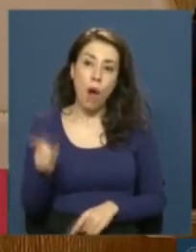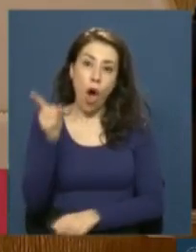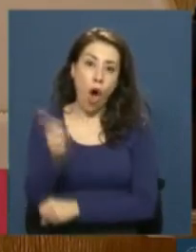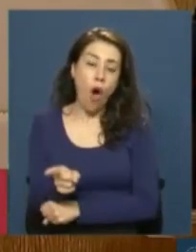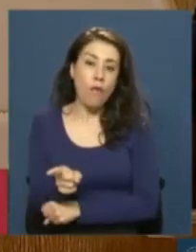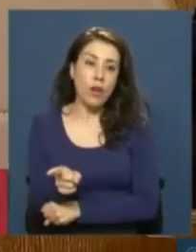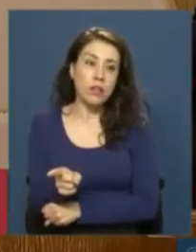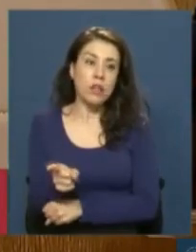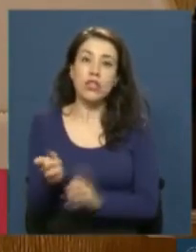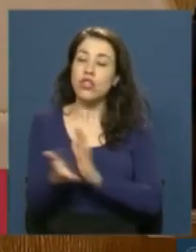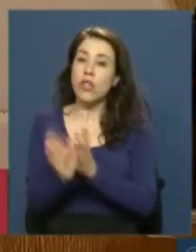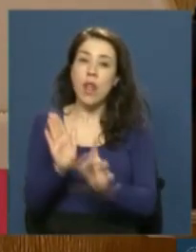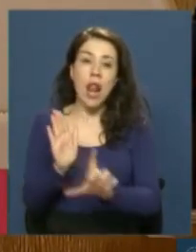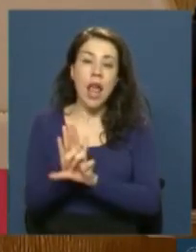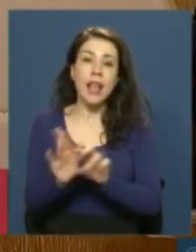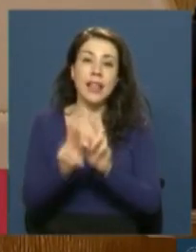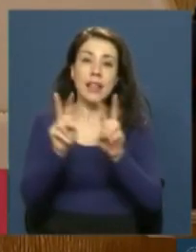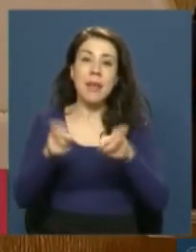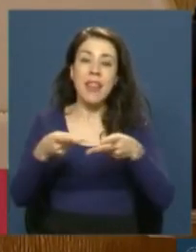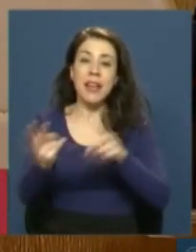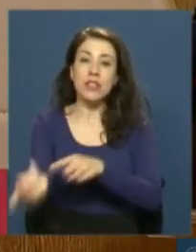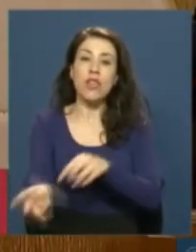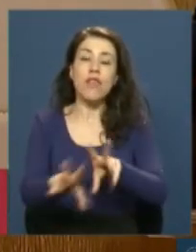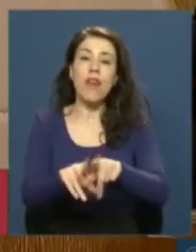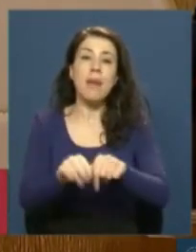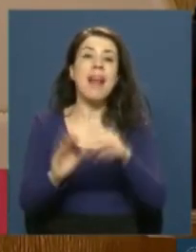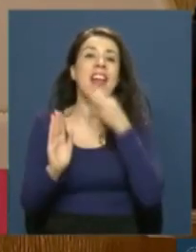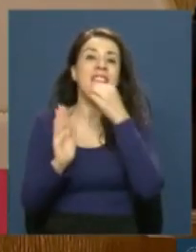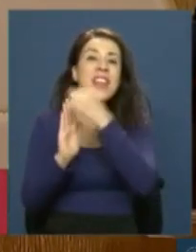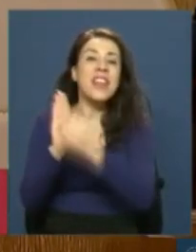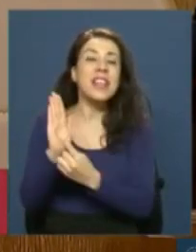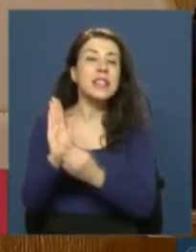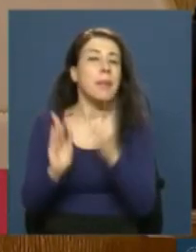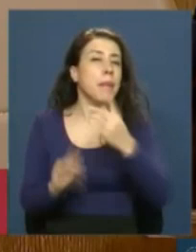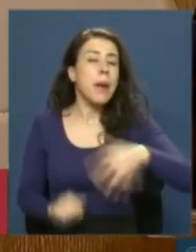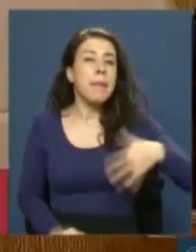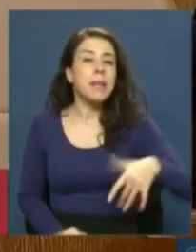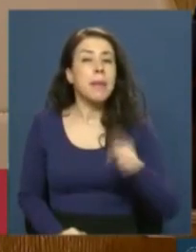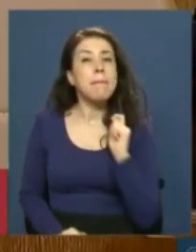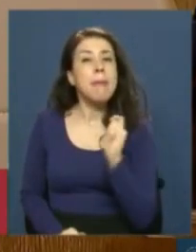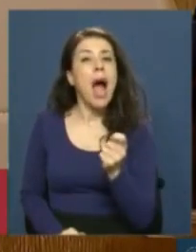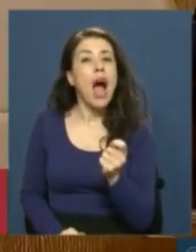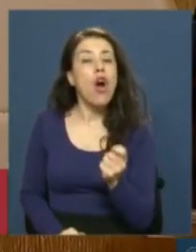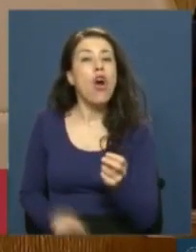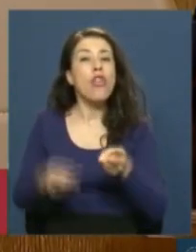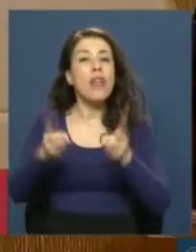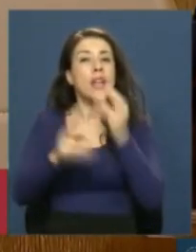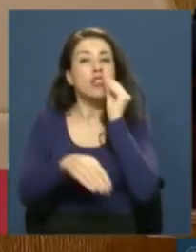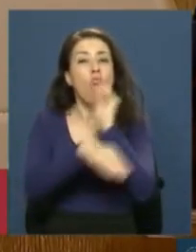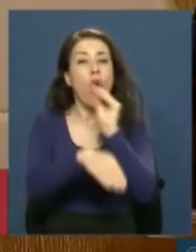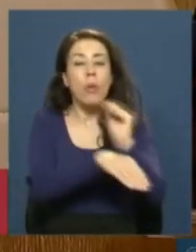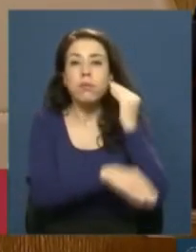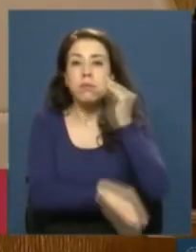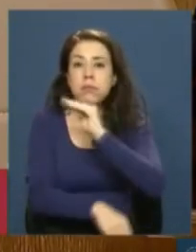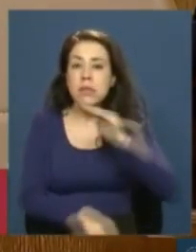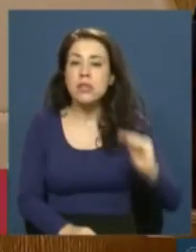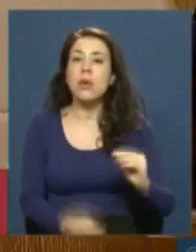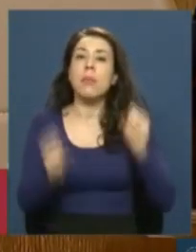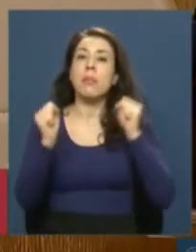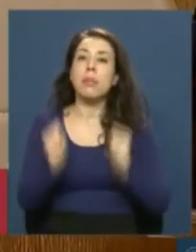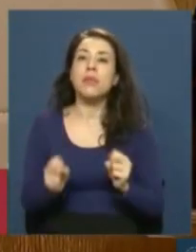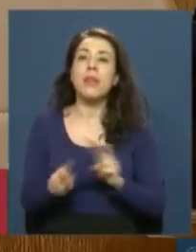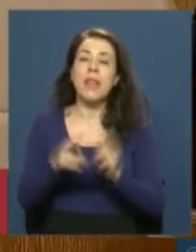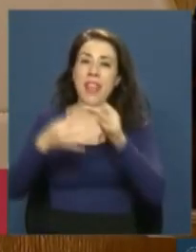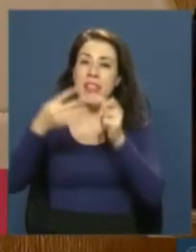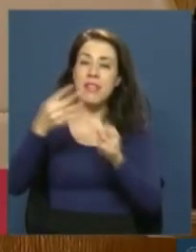obligación por eso toda la legislación en materia derecho familia establece la priorización del pago de los derechos de alimento la posibilidad de